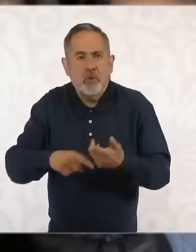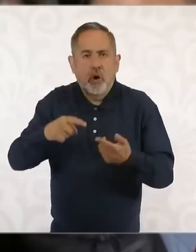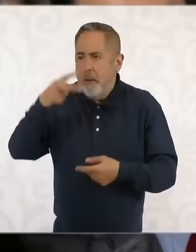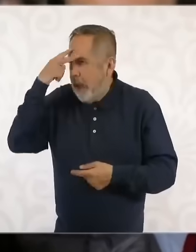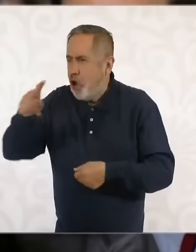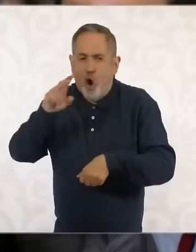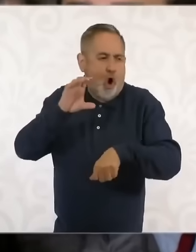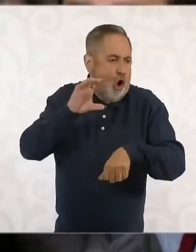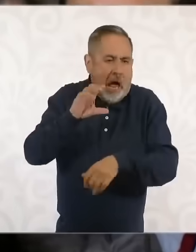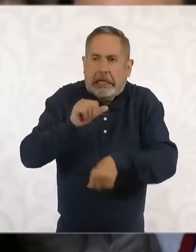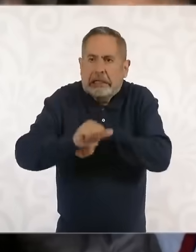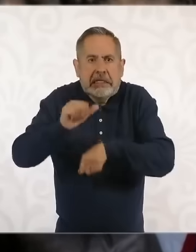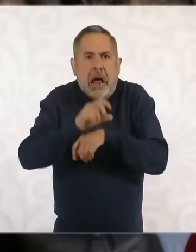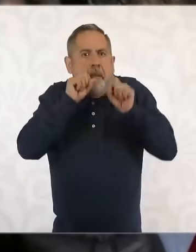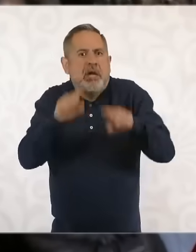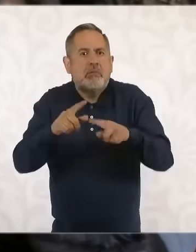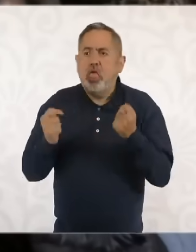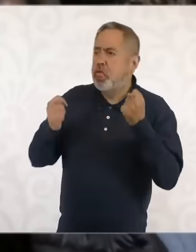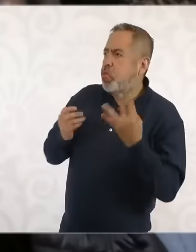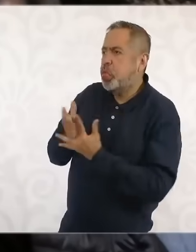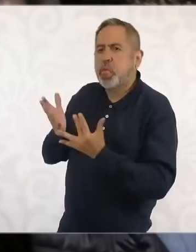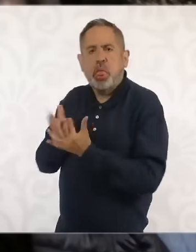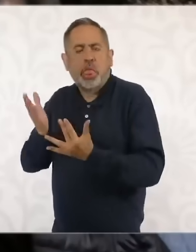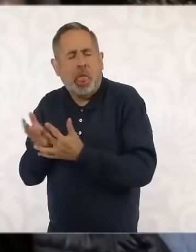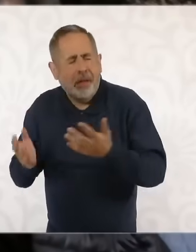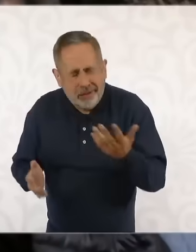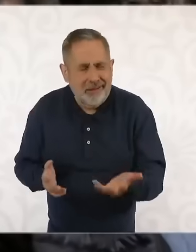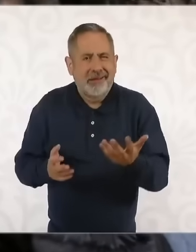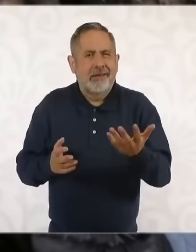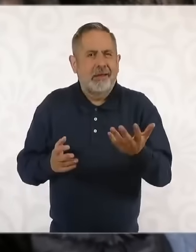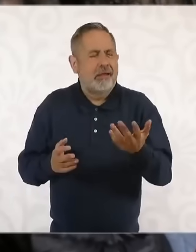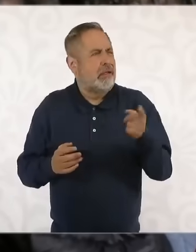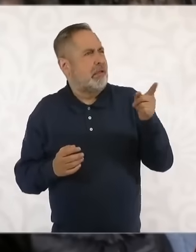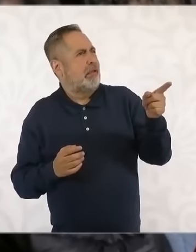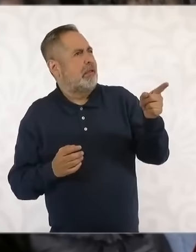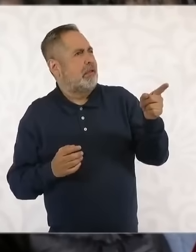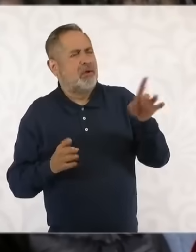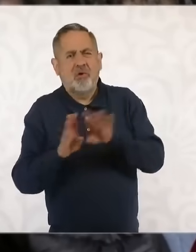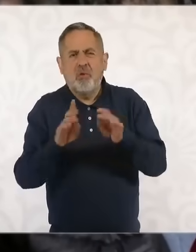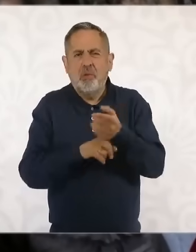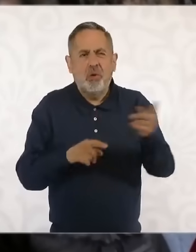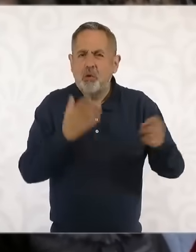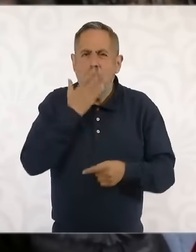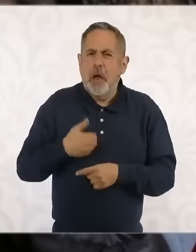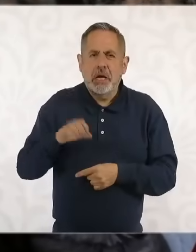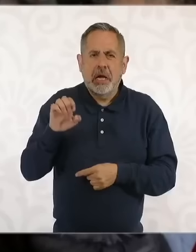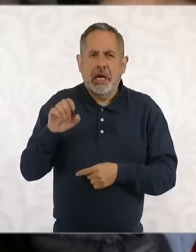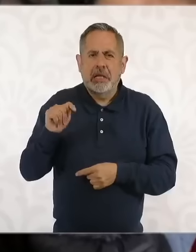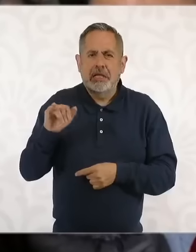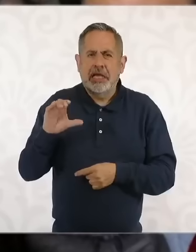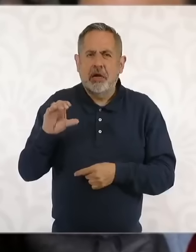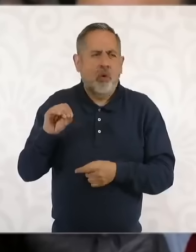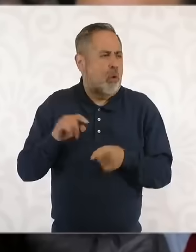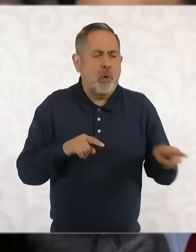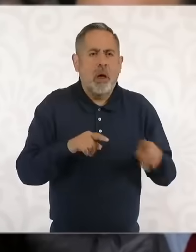con Argentina, en fin. Preguntarle sobre este papel que se aleja sobre todo de los principios éticos del periodismo.